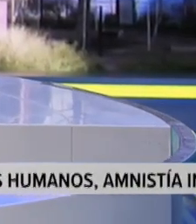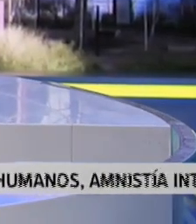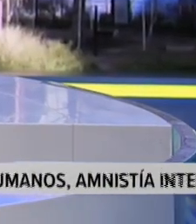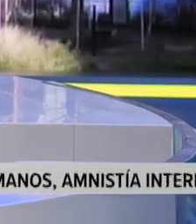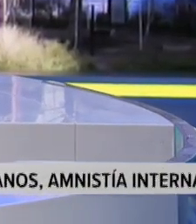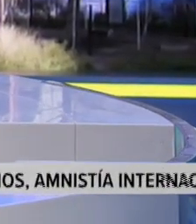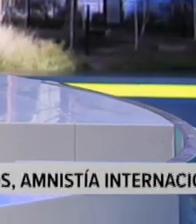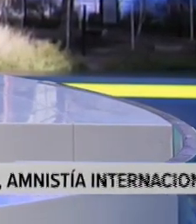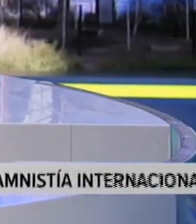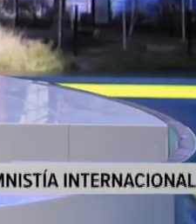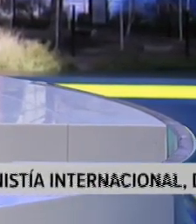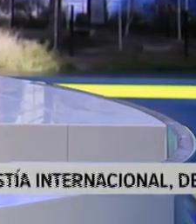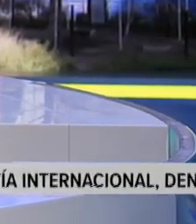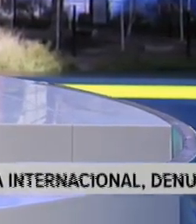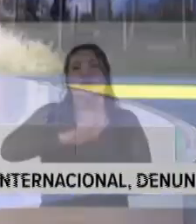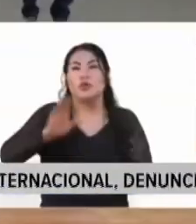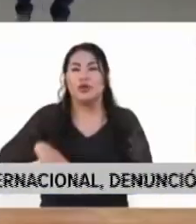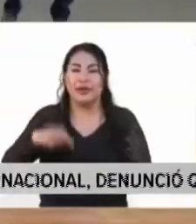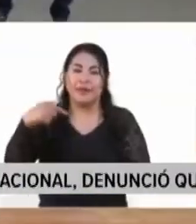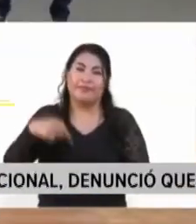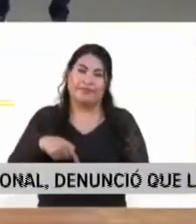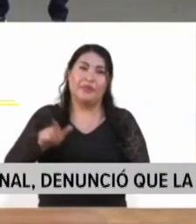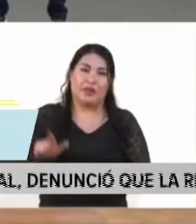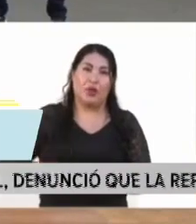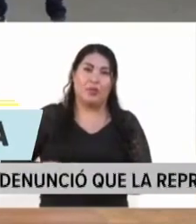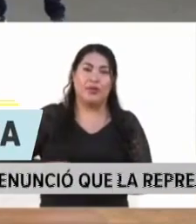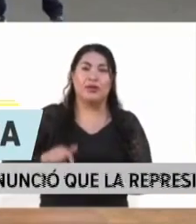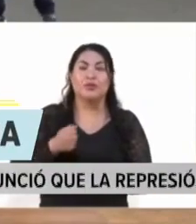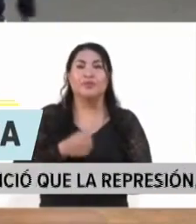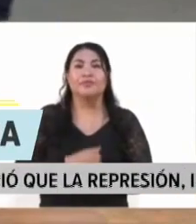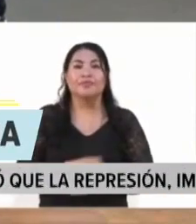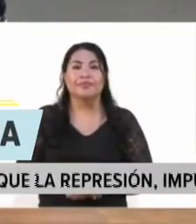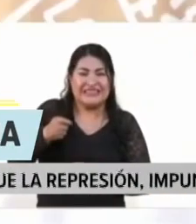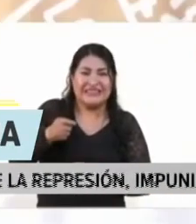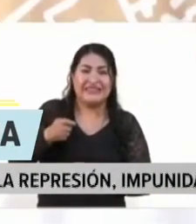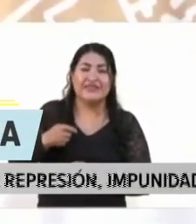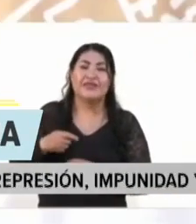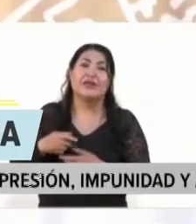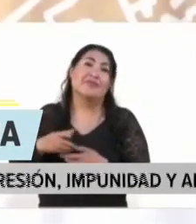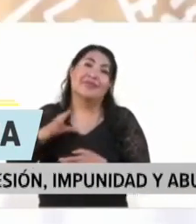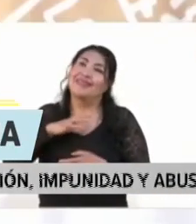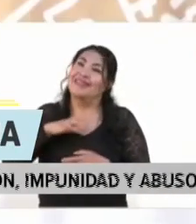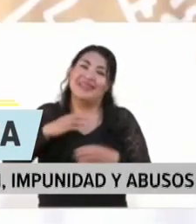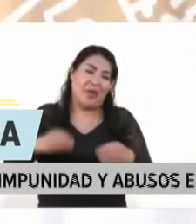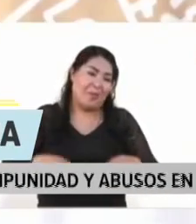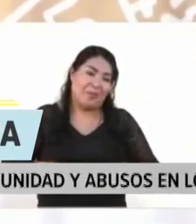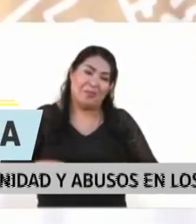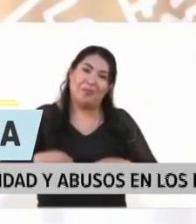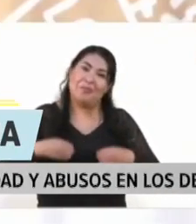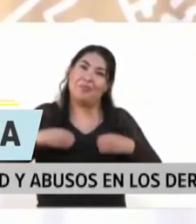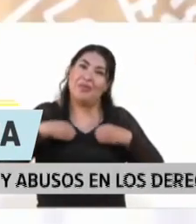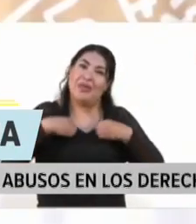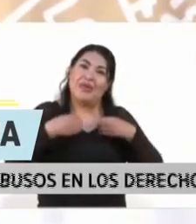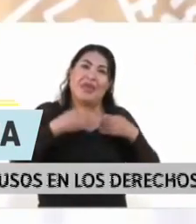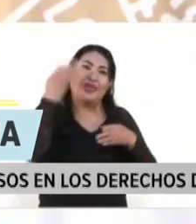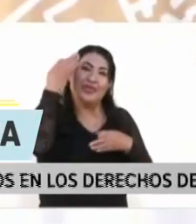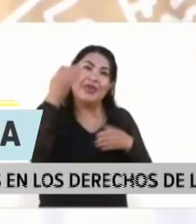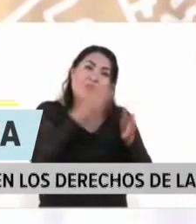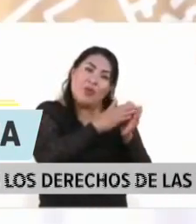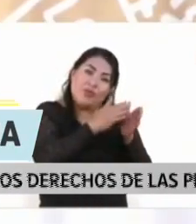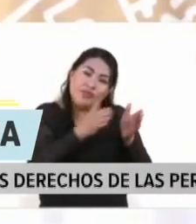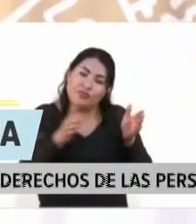ahuehuete en Paseo de la Reforma esto en sustitución del que quitaron el 11 de marzo pasado que está estresado bueno Estaba estresado yo lo vi ella